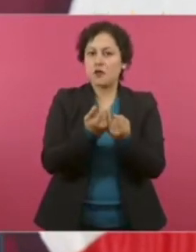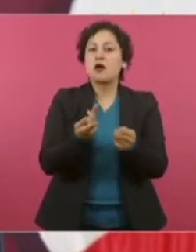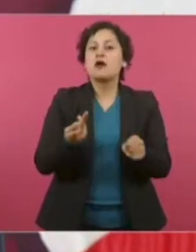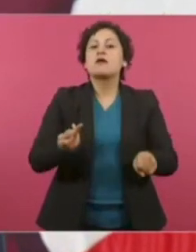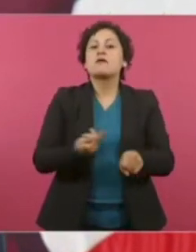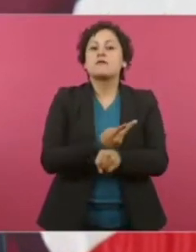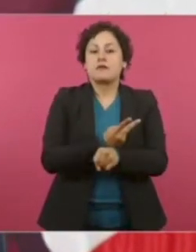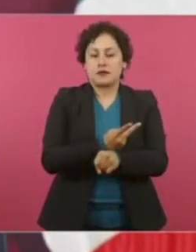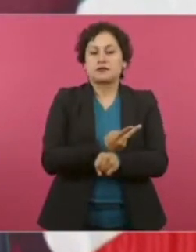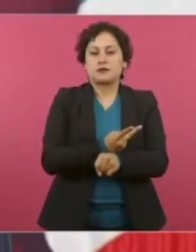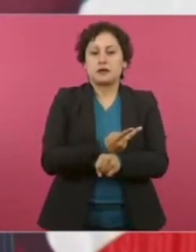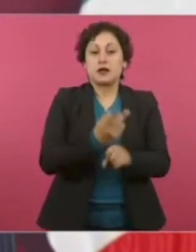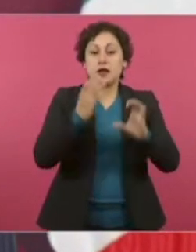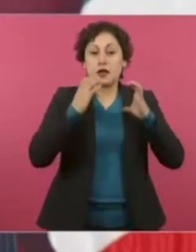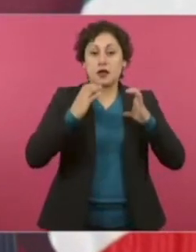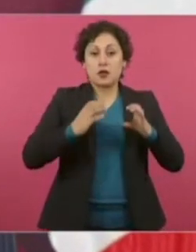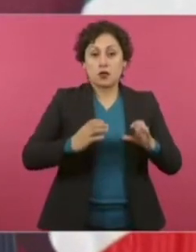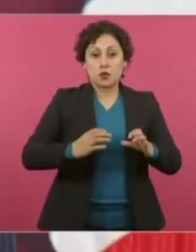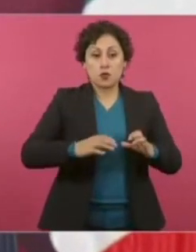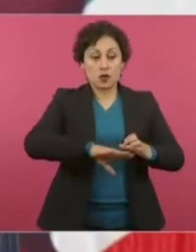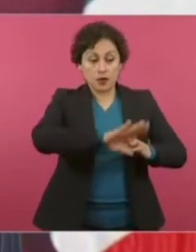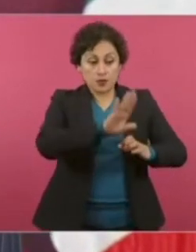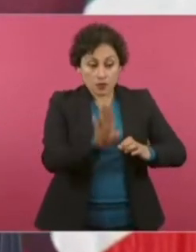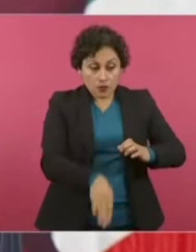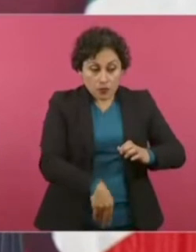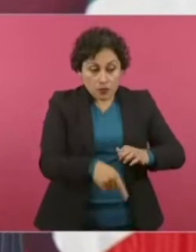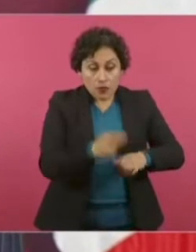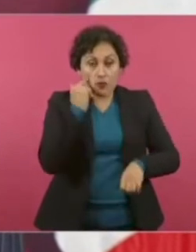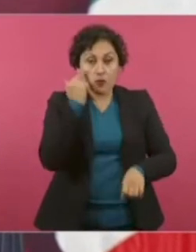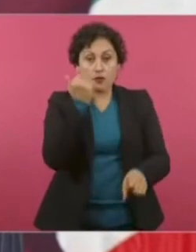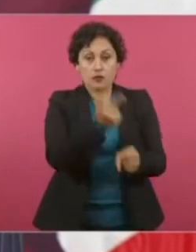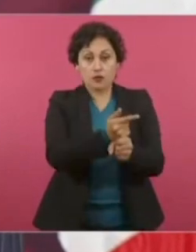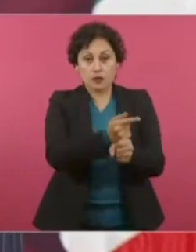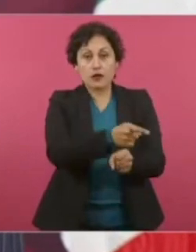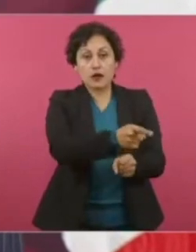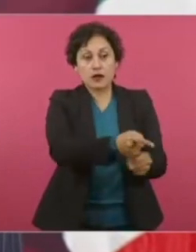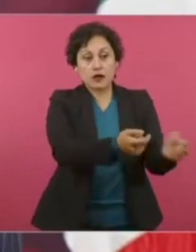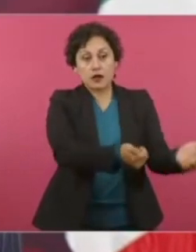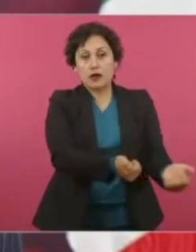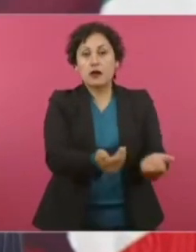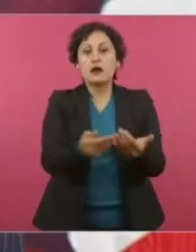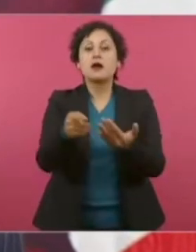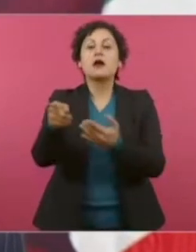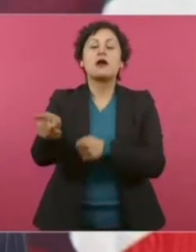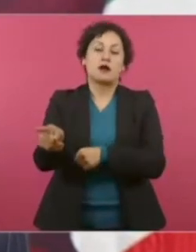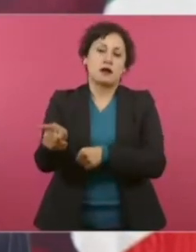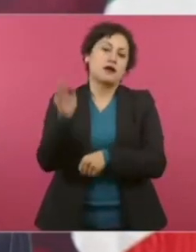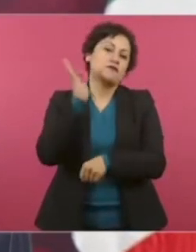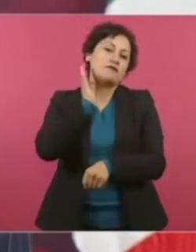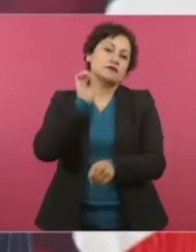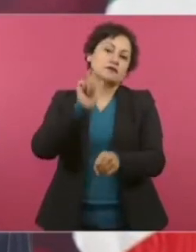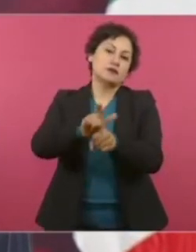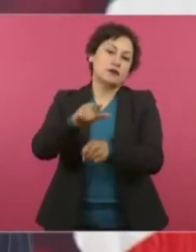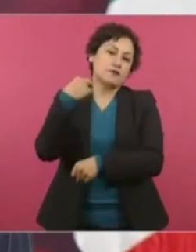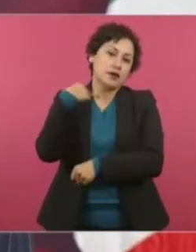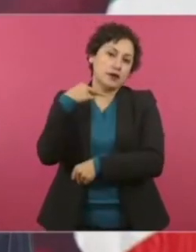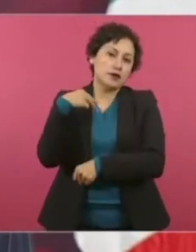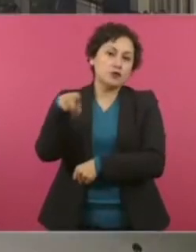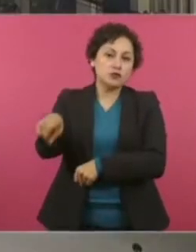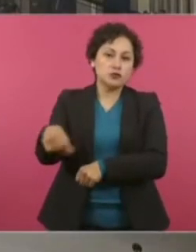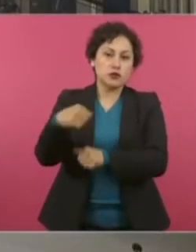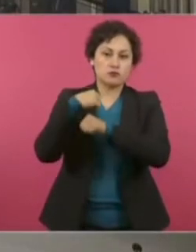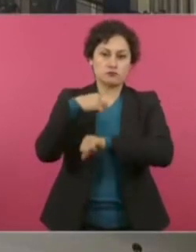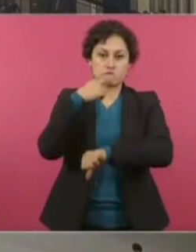que se encontraron, están en la Fiscalía de Veracruz atendiendo este asunto.